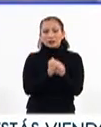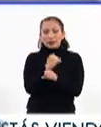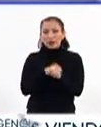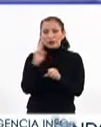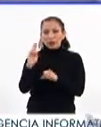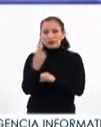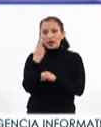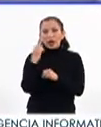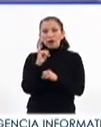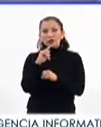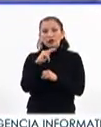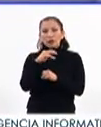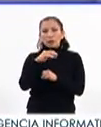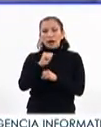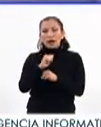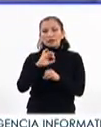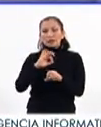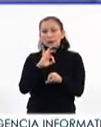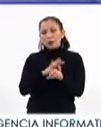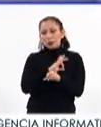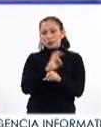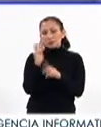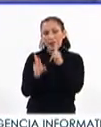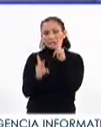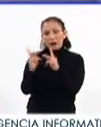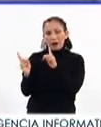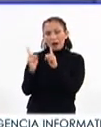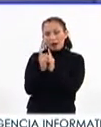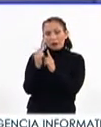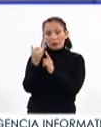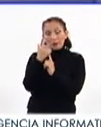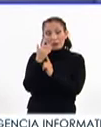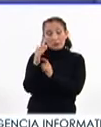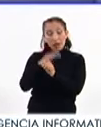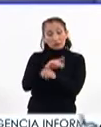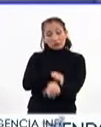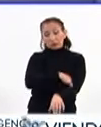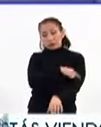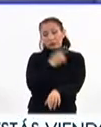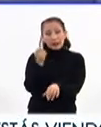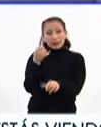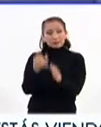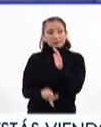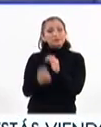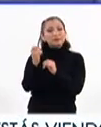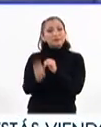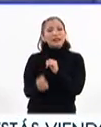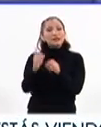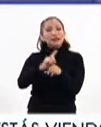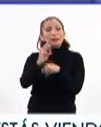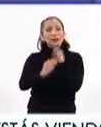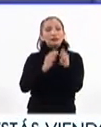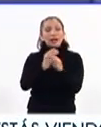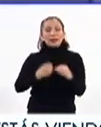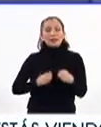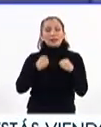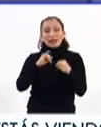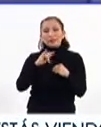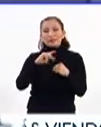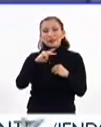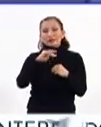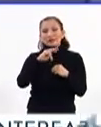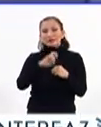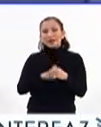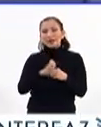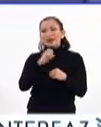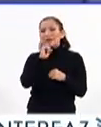de la Universidad Autónoma de Chapingo, con quien pudimos conversar pues mucho más ampliamente y a fondo sobre este Día Mundial de la Vida Silvestre, pero